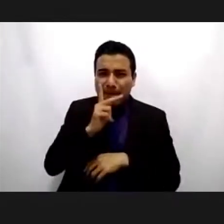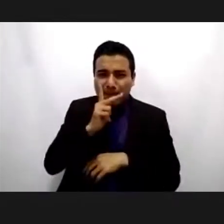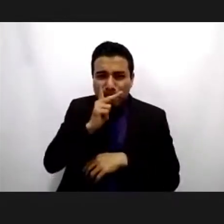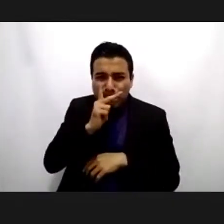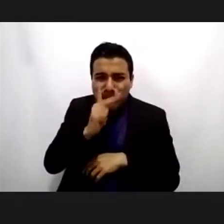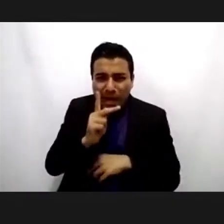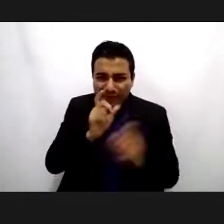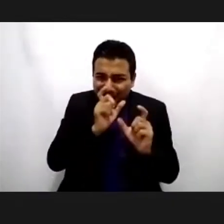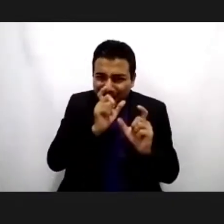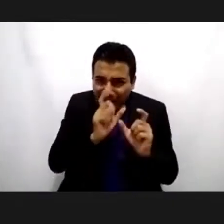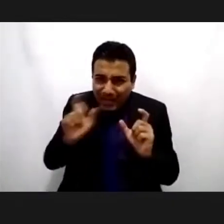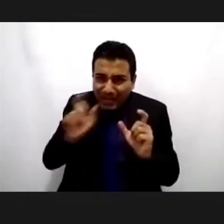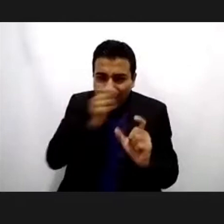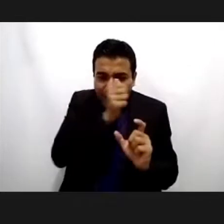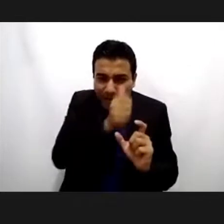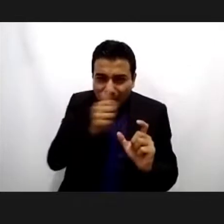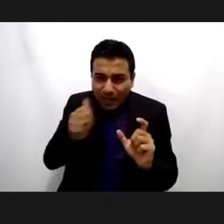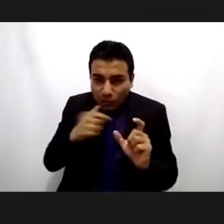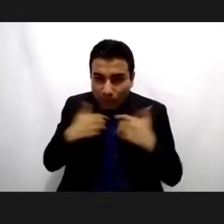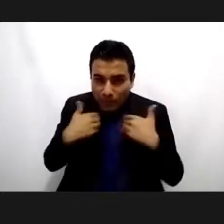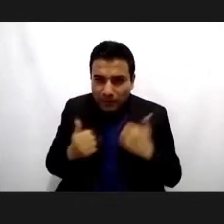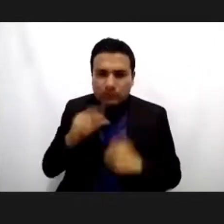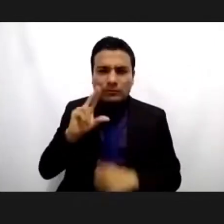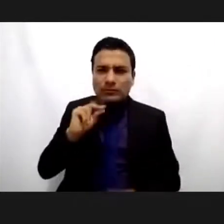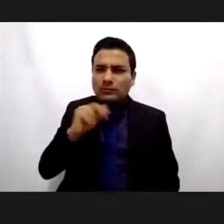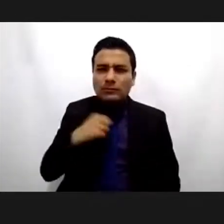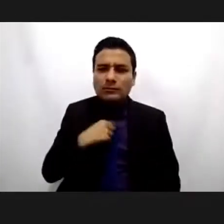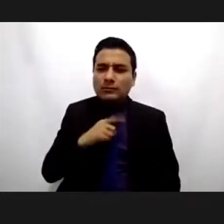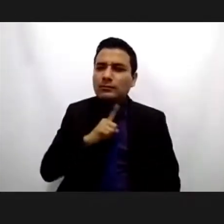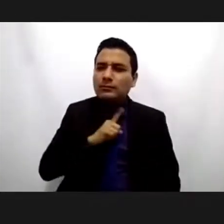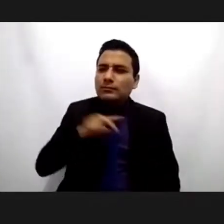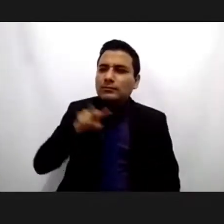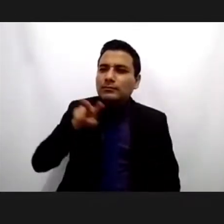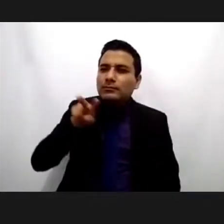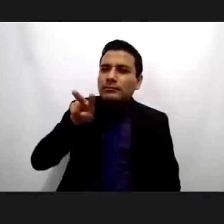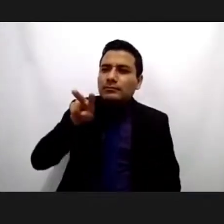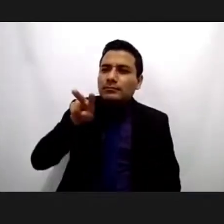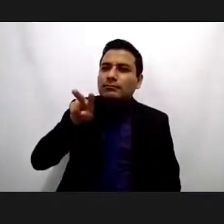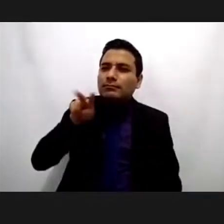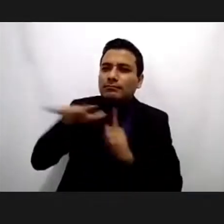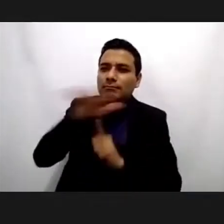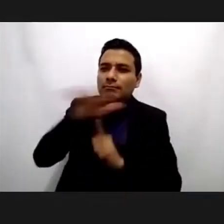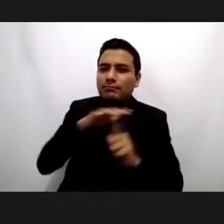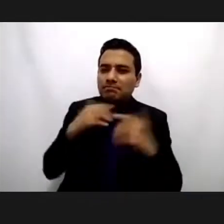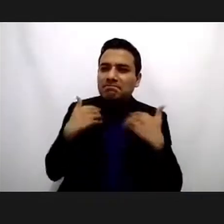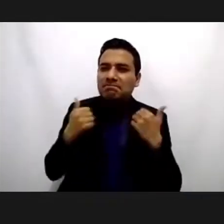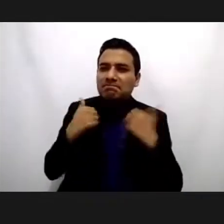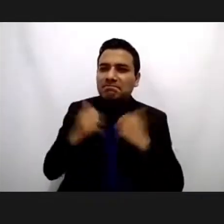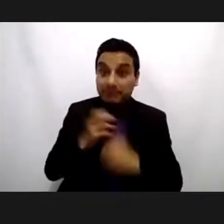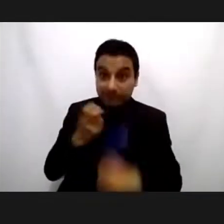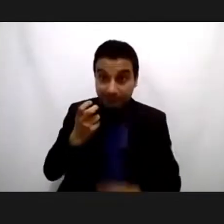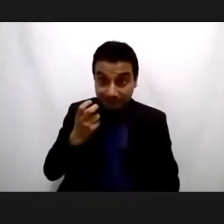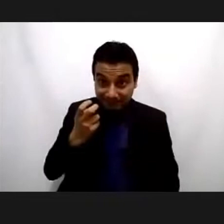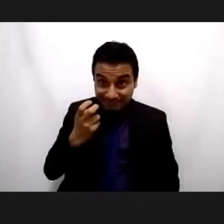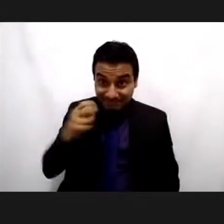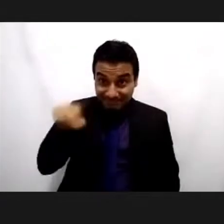palabra y puedas fluir comprendiendo. Si eso sucede, hay algo muy ganado, que es, además